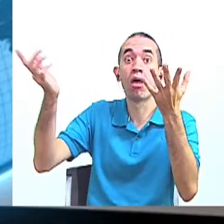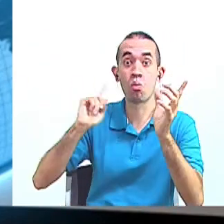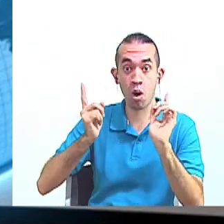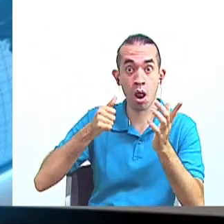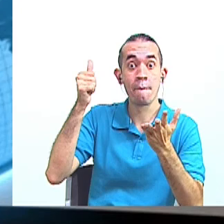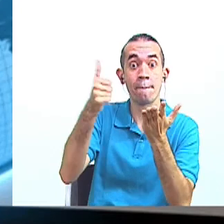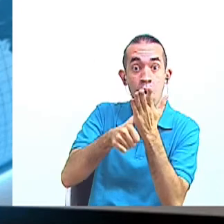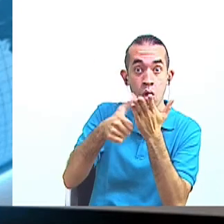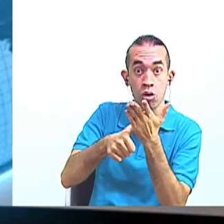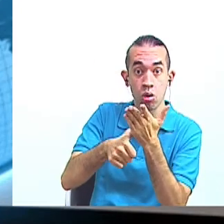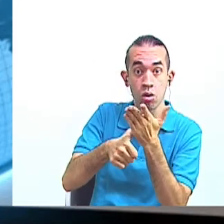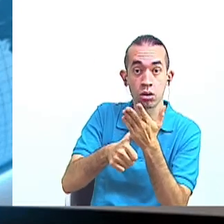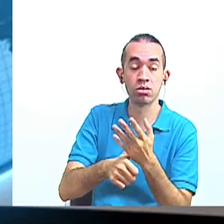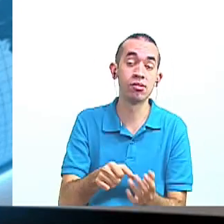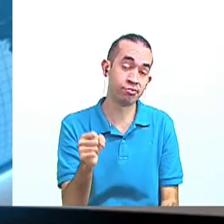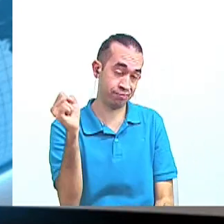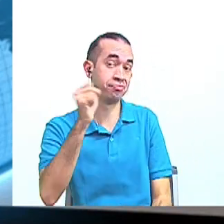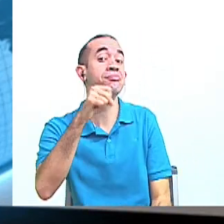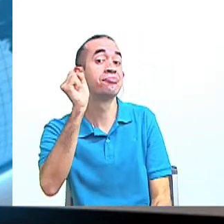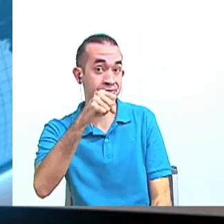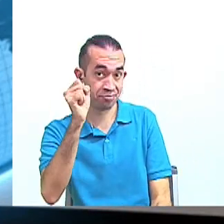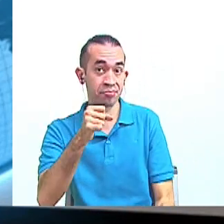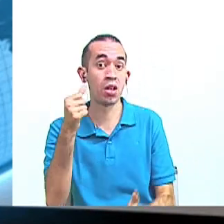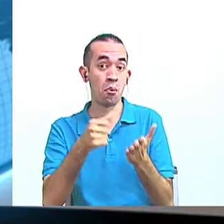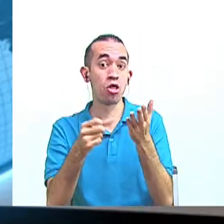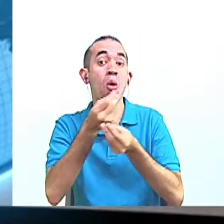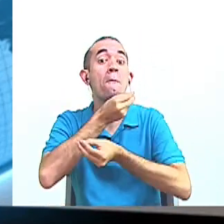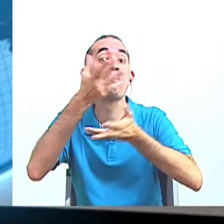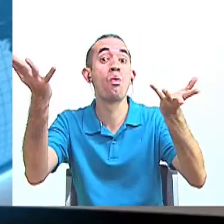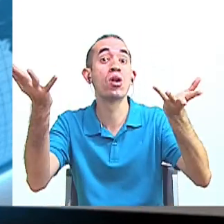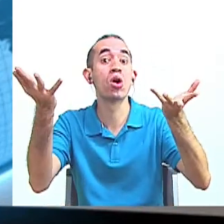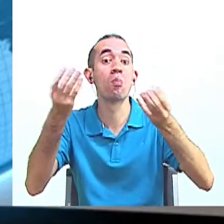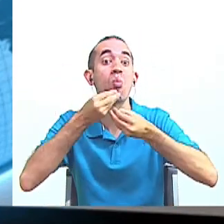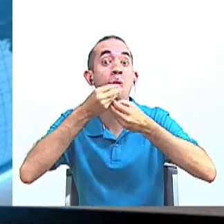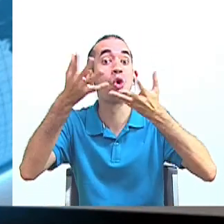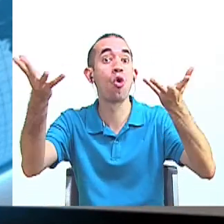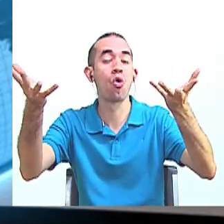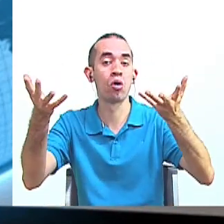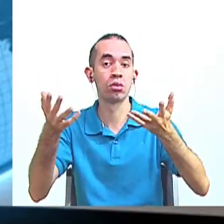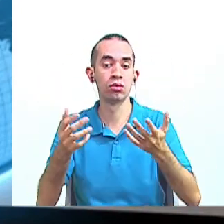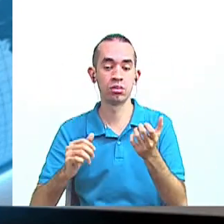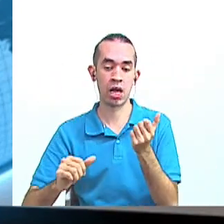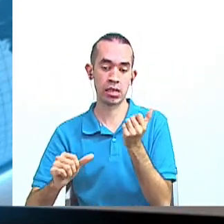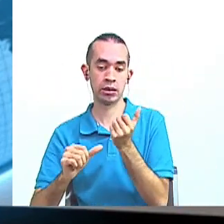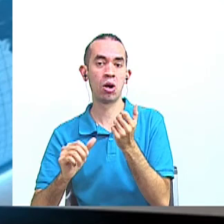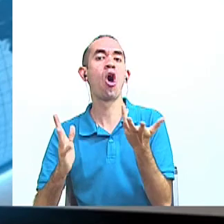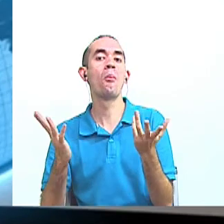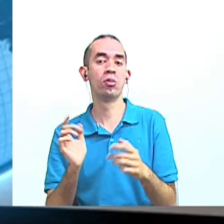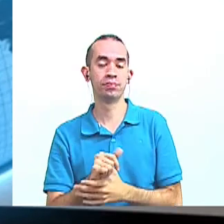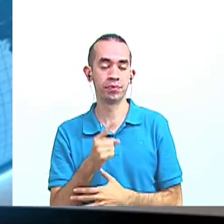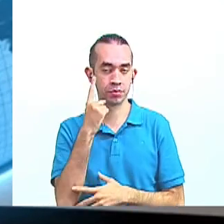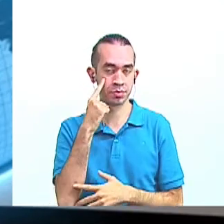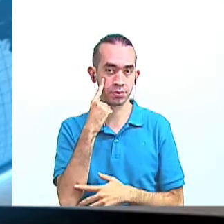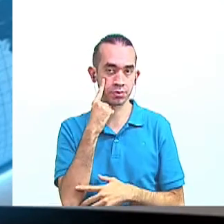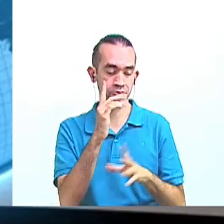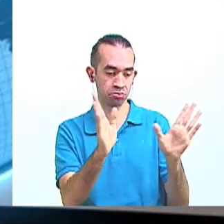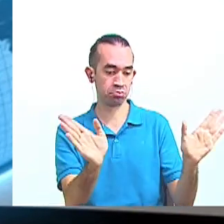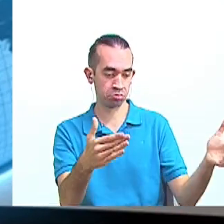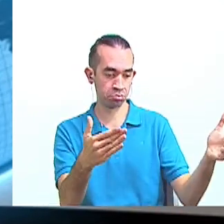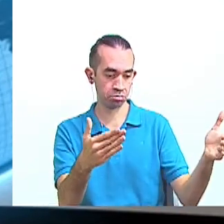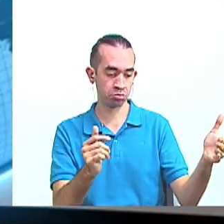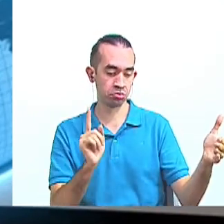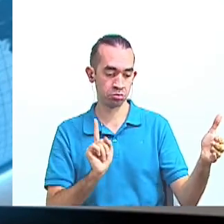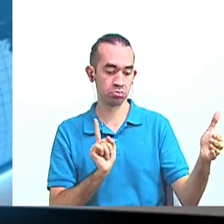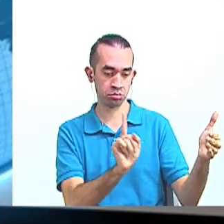votaba uno. Bueno, sí, el voto era público, un voto que se asistía a la urna y la persona